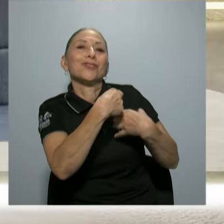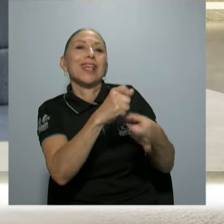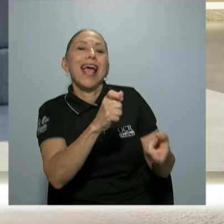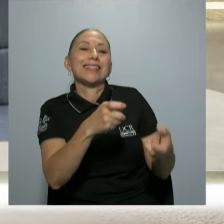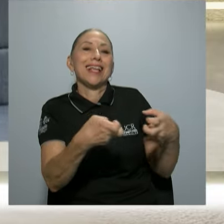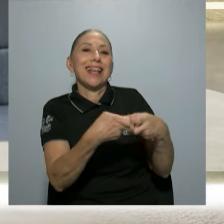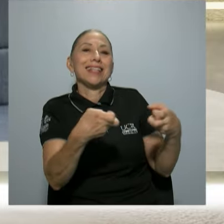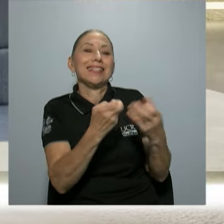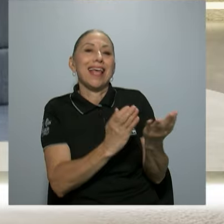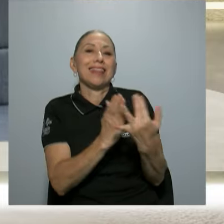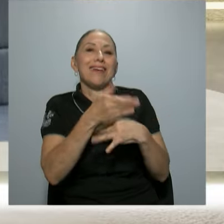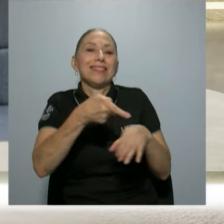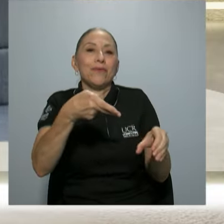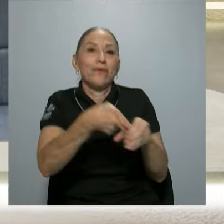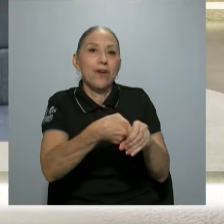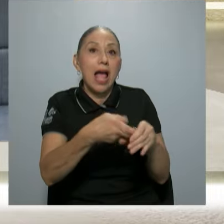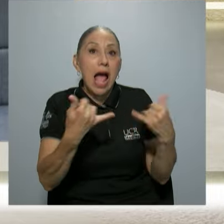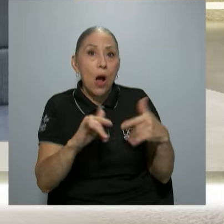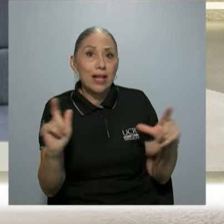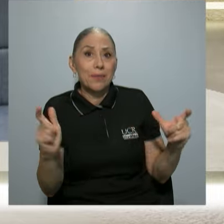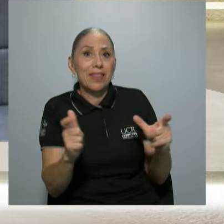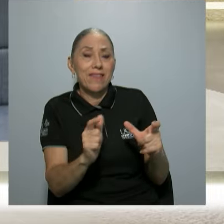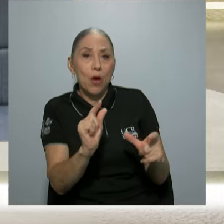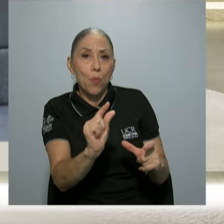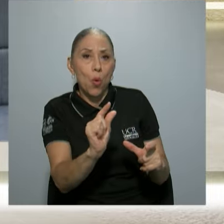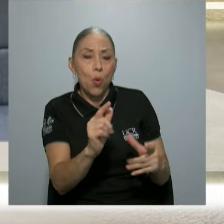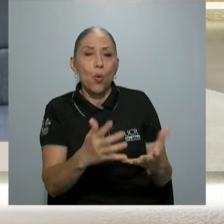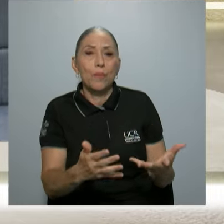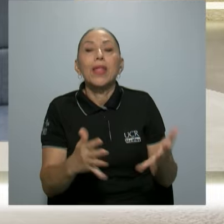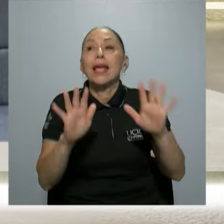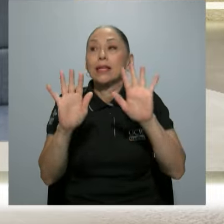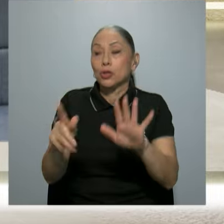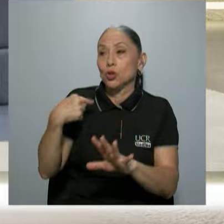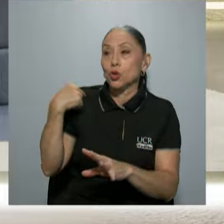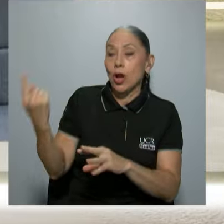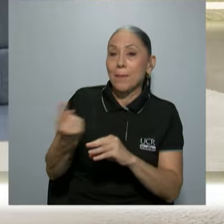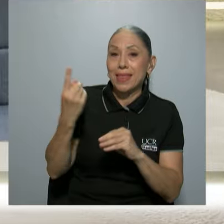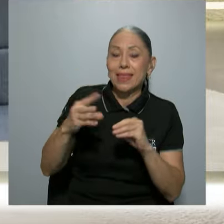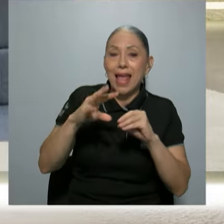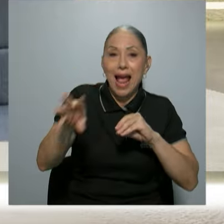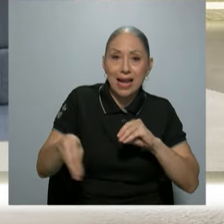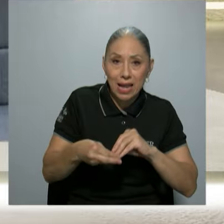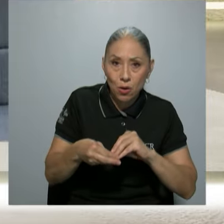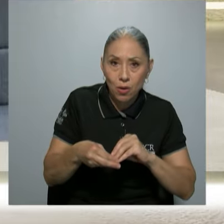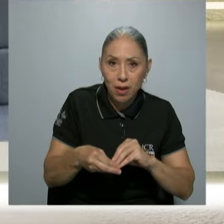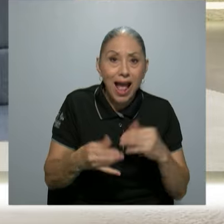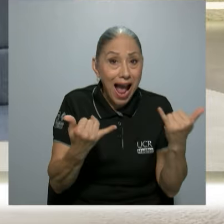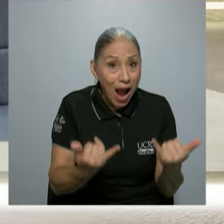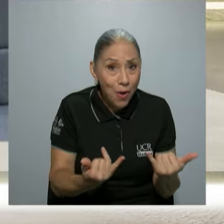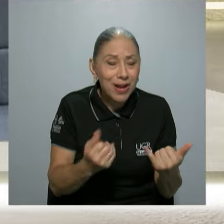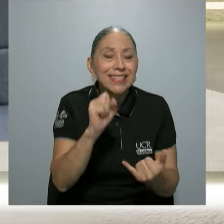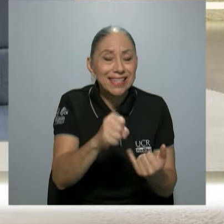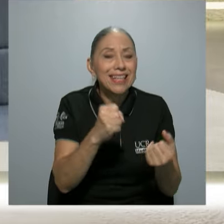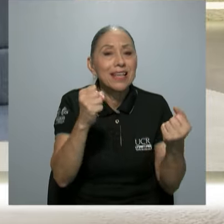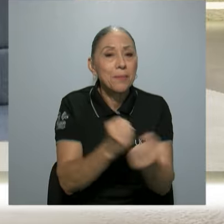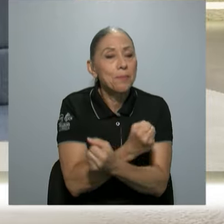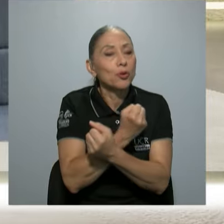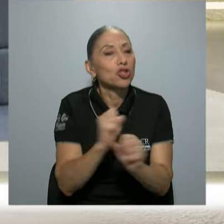ha mitificado un poco. Nada más le agrego lo siguiente. Ahora sí es imposible. Si nosotros